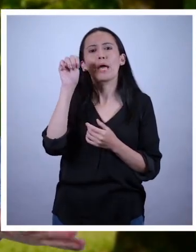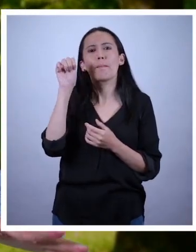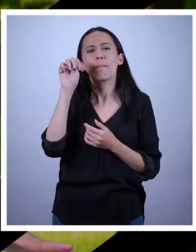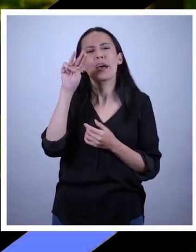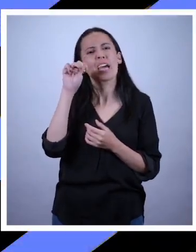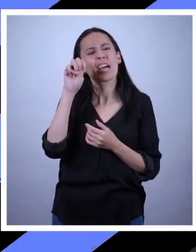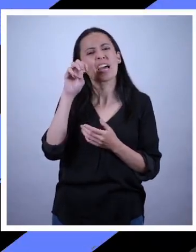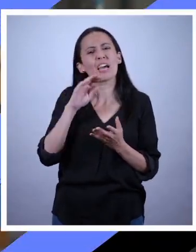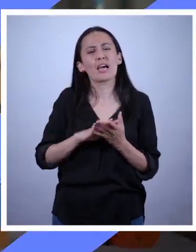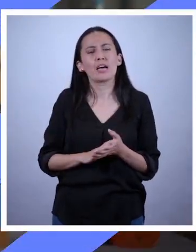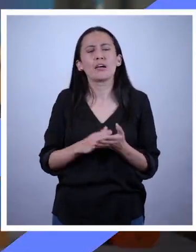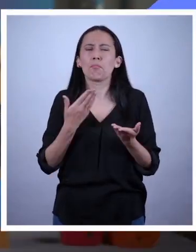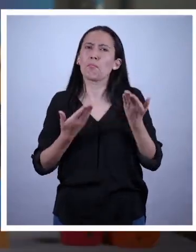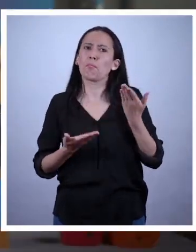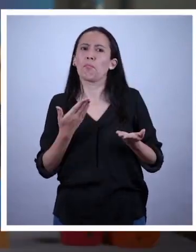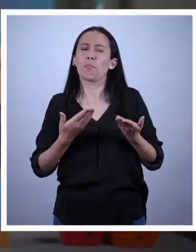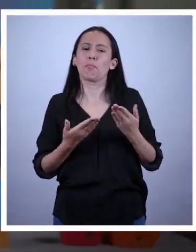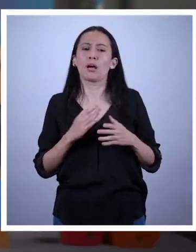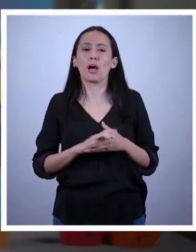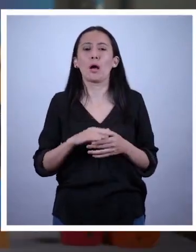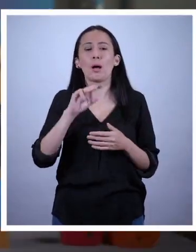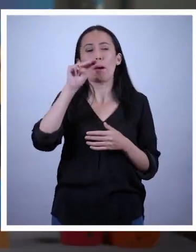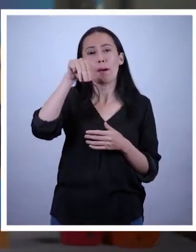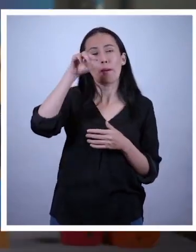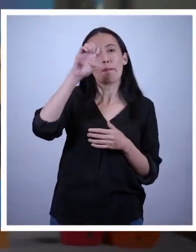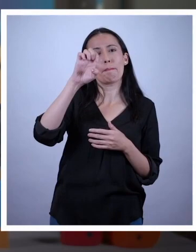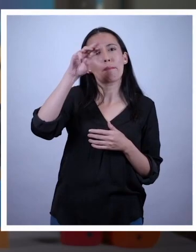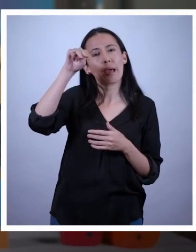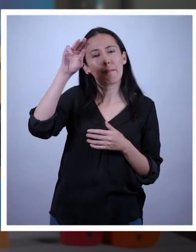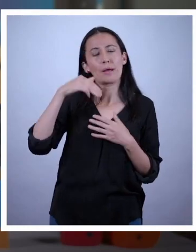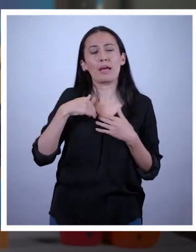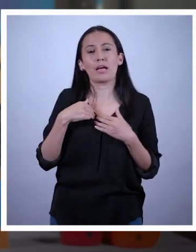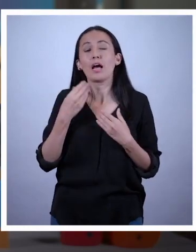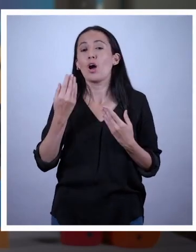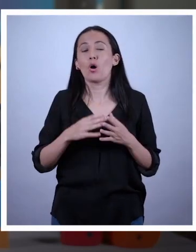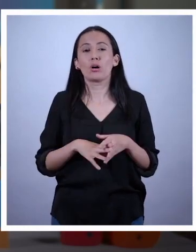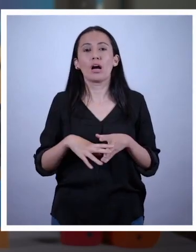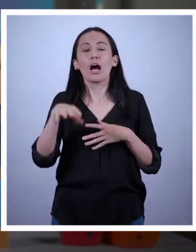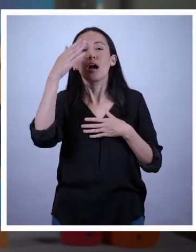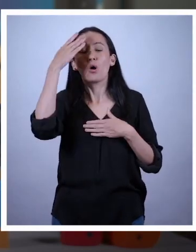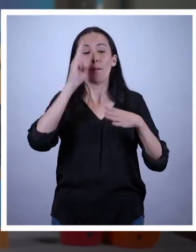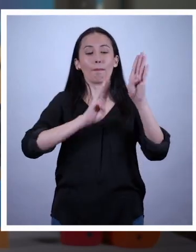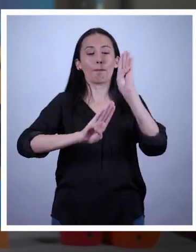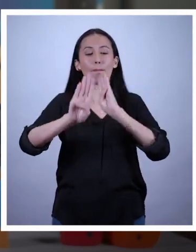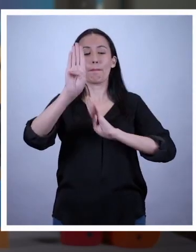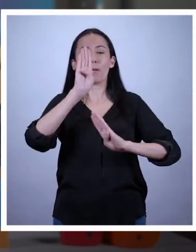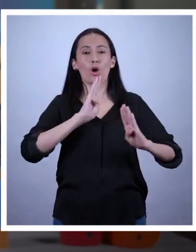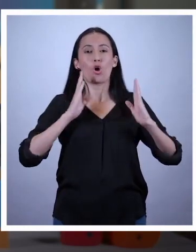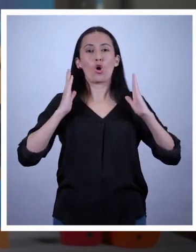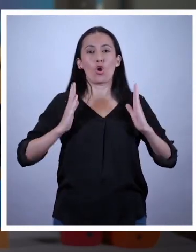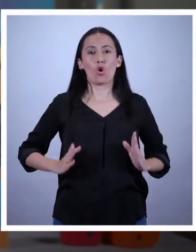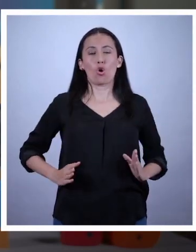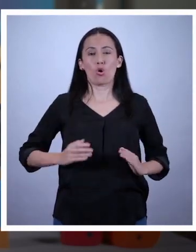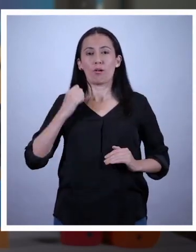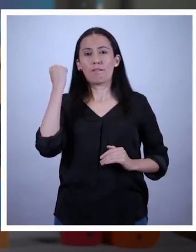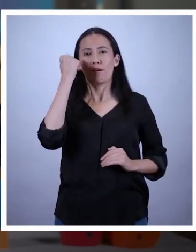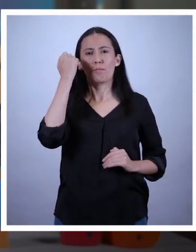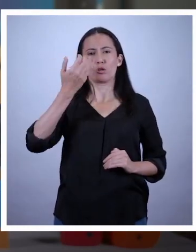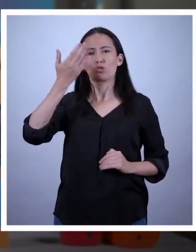meme. Meme es un término mencionado por el biólogo Richard Dawkins en su libro El gen egoísta